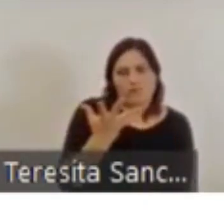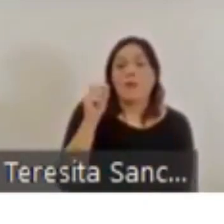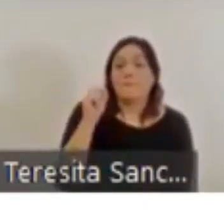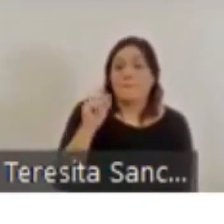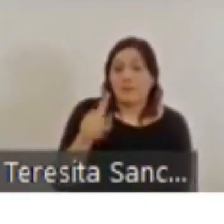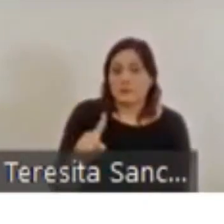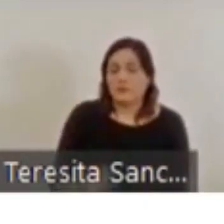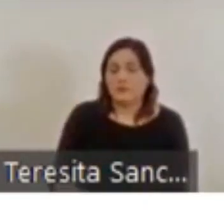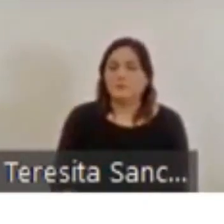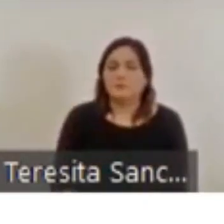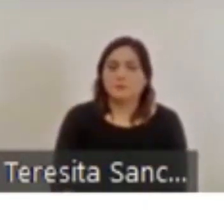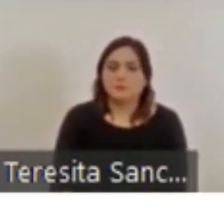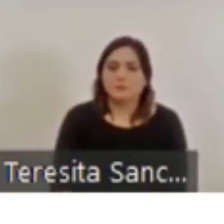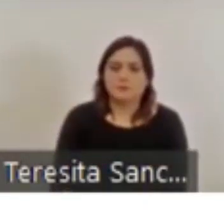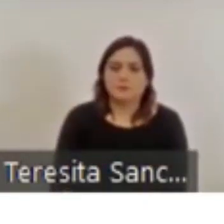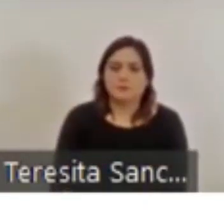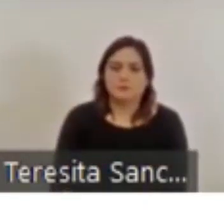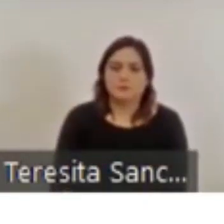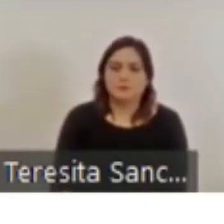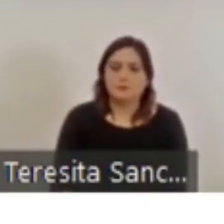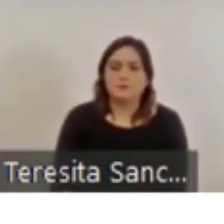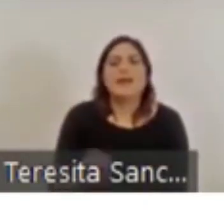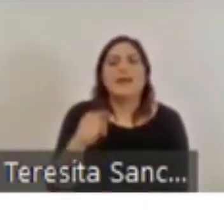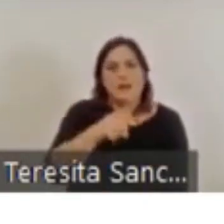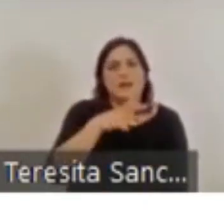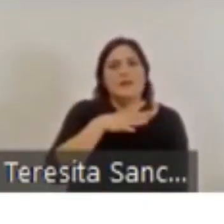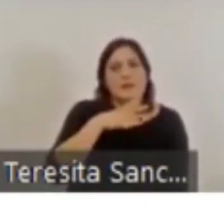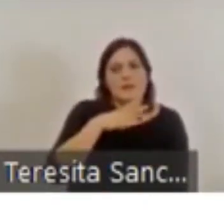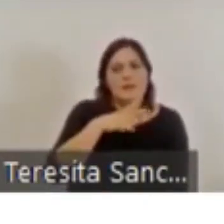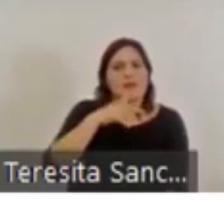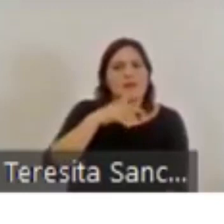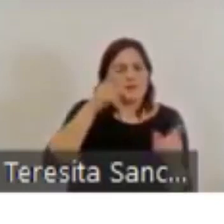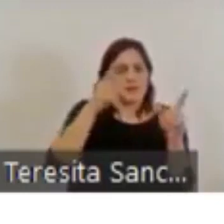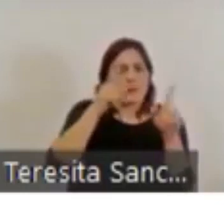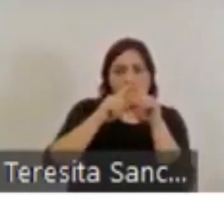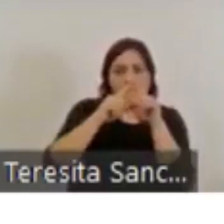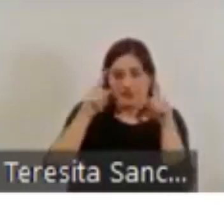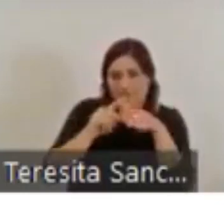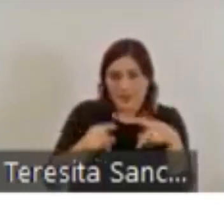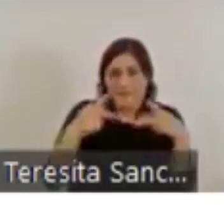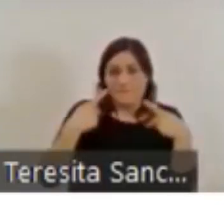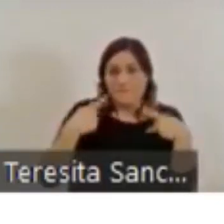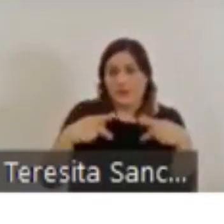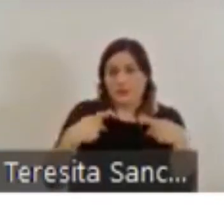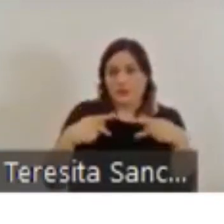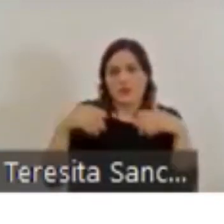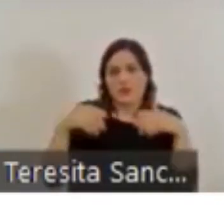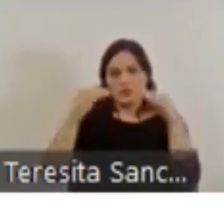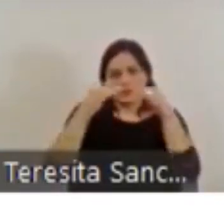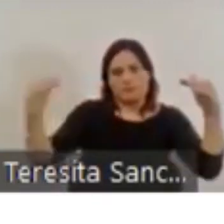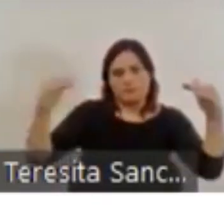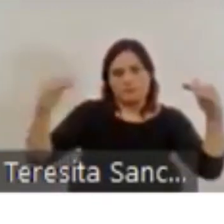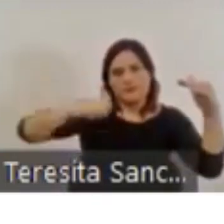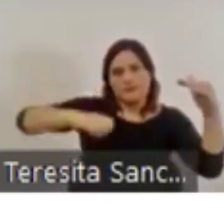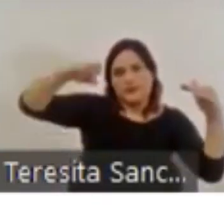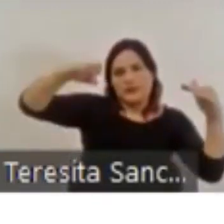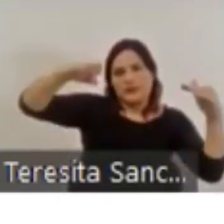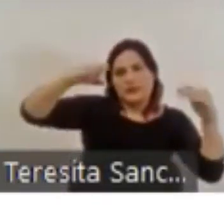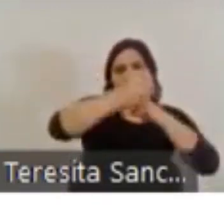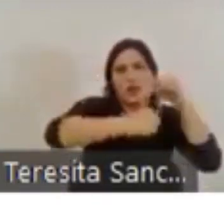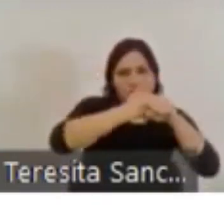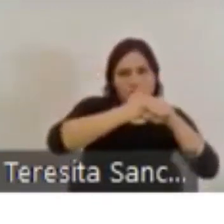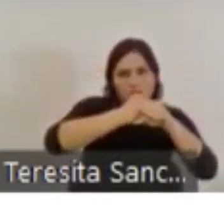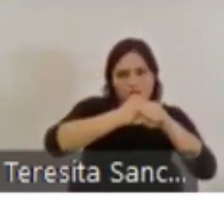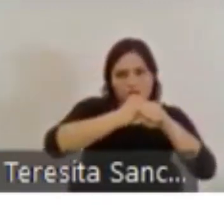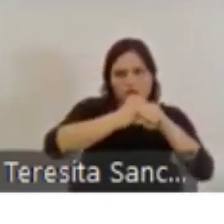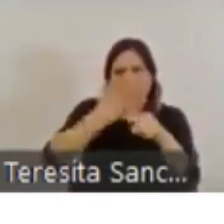entonces instructores incluso de la misma edad, ¿no? Nosotros llevamos a cabo ya campings de